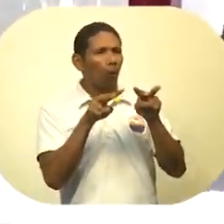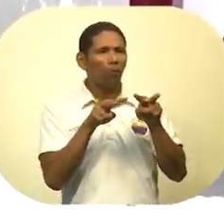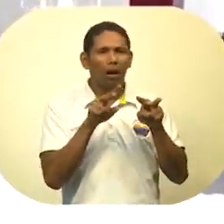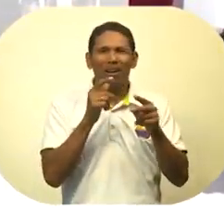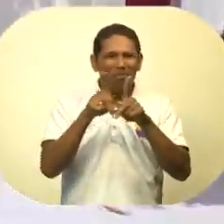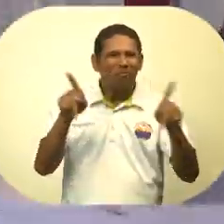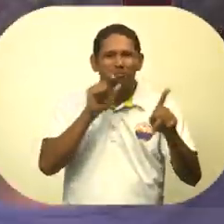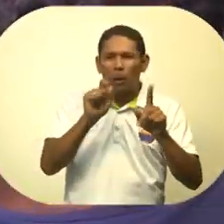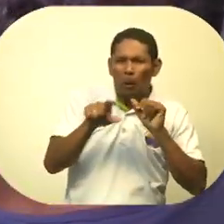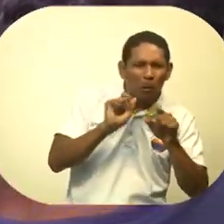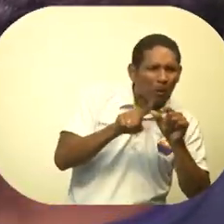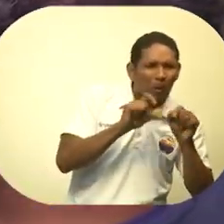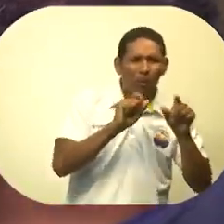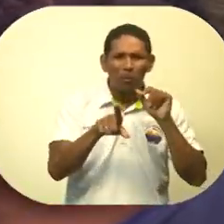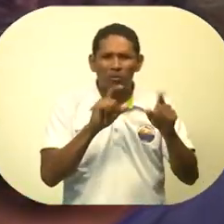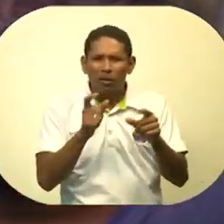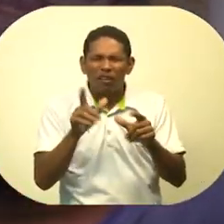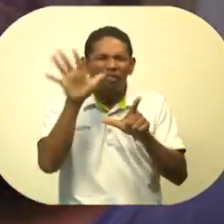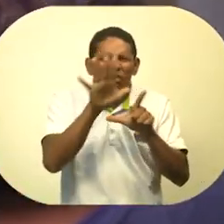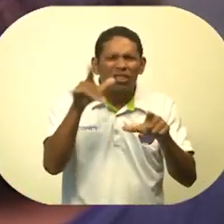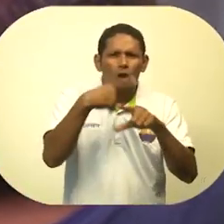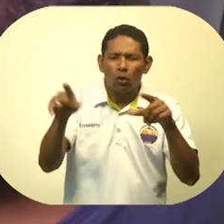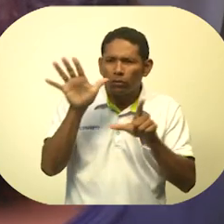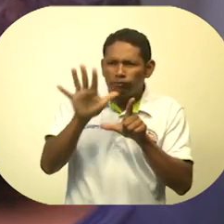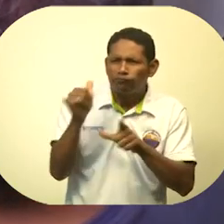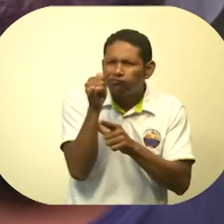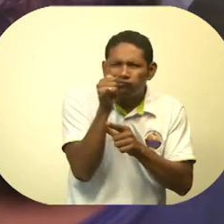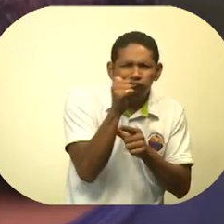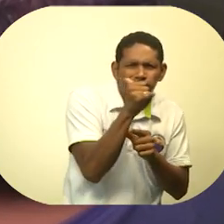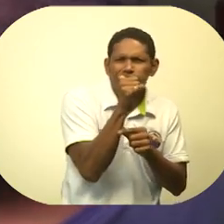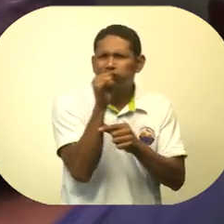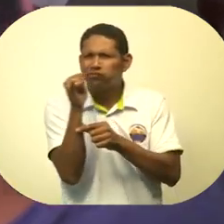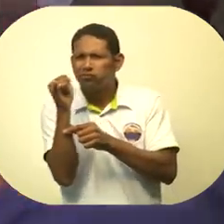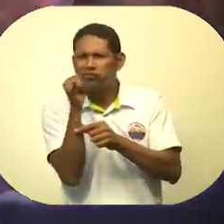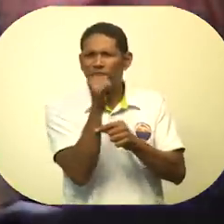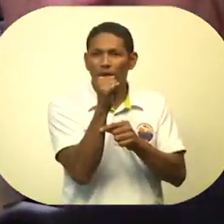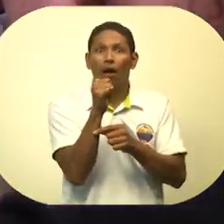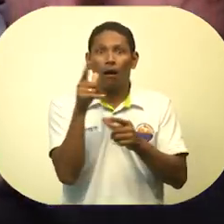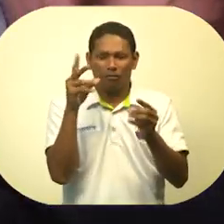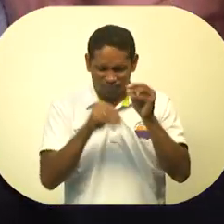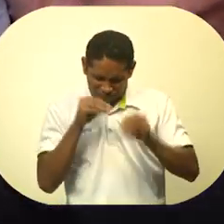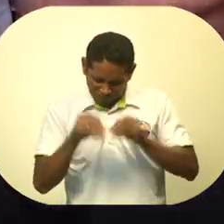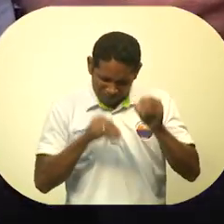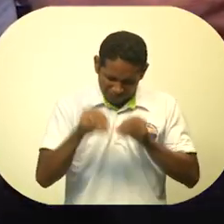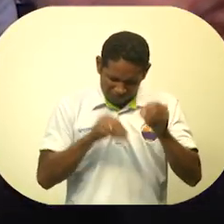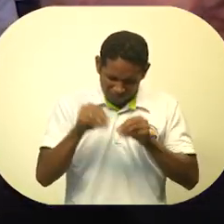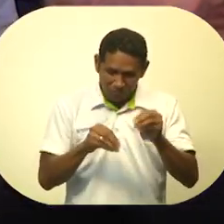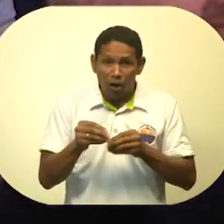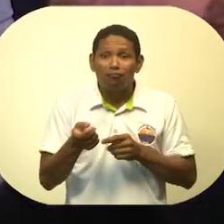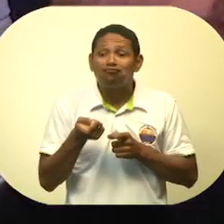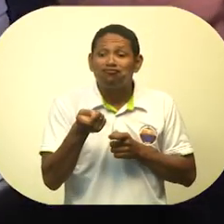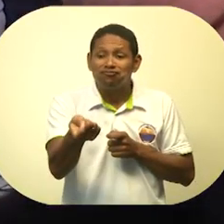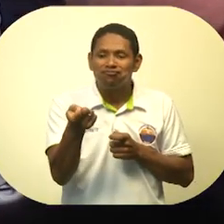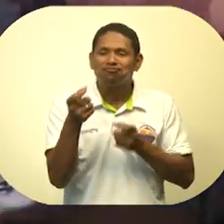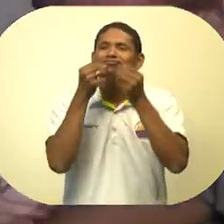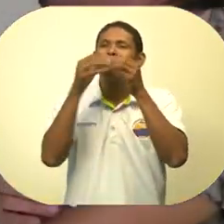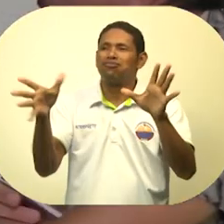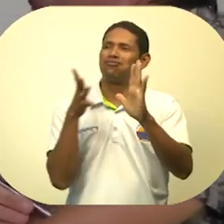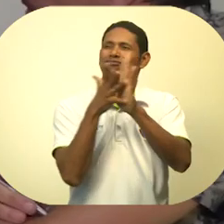momentos, entrevistaron personajes y documentaron videos, con el objetivo de generar los productos finales que